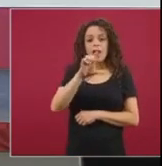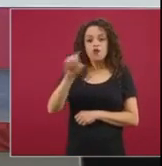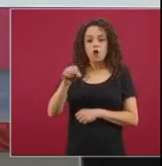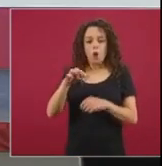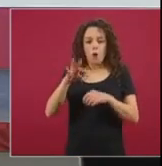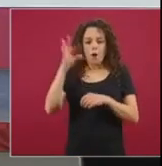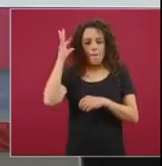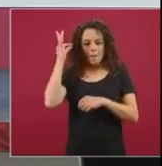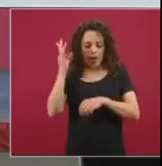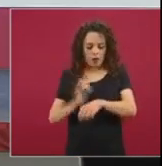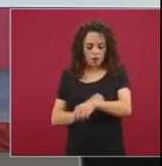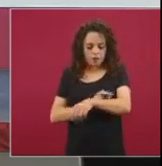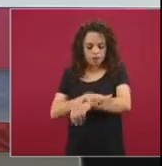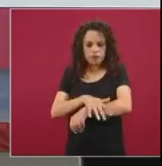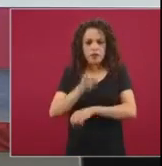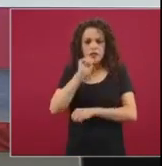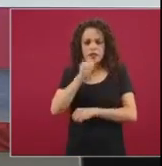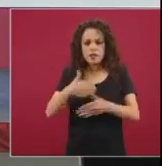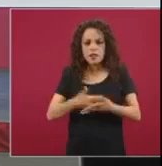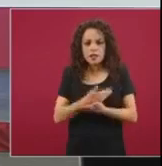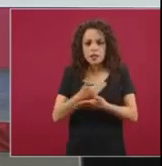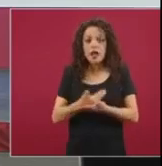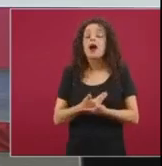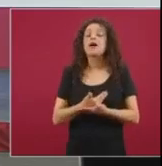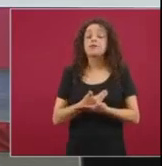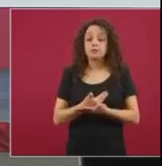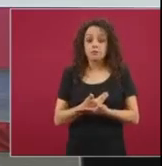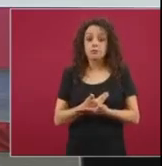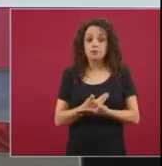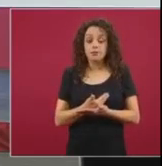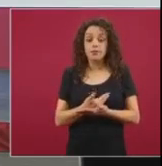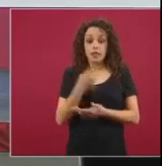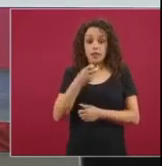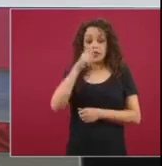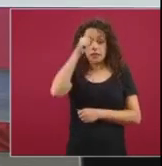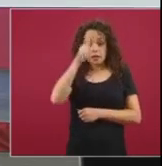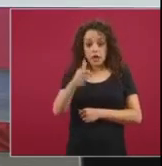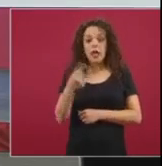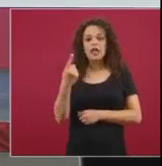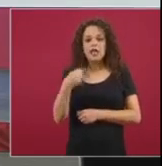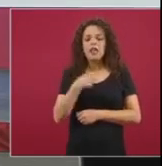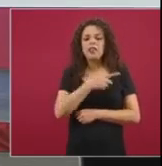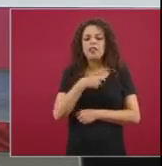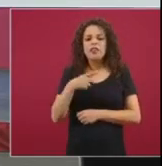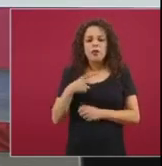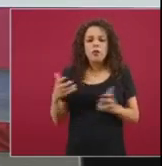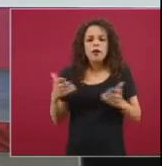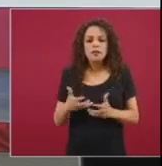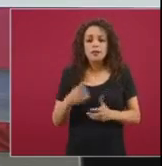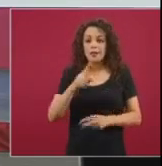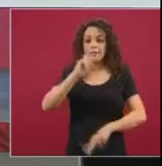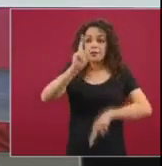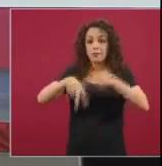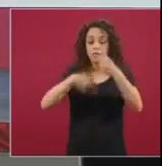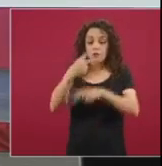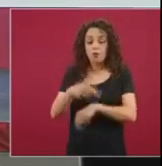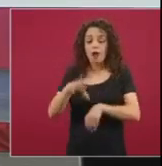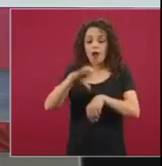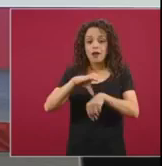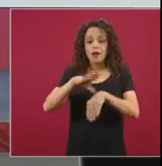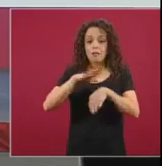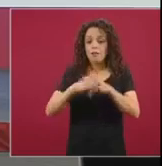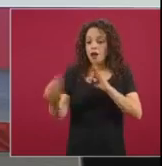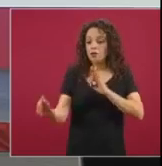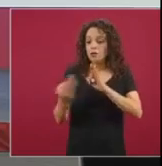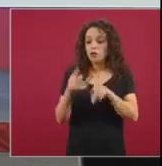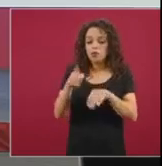del movimiento, que esto espero que no. ¿Qué tengo que hacer? Acudir a la unidad de salud más cercana a mi domicilio. El tratamiento, como les